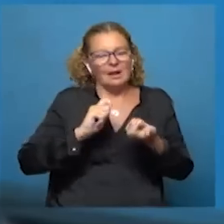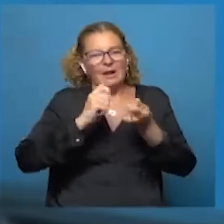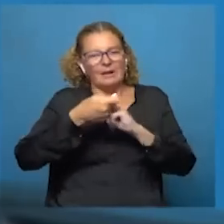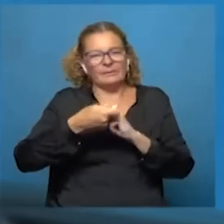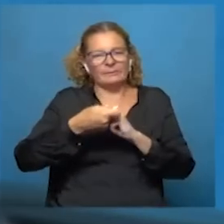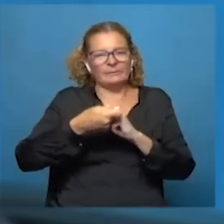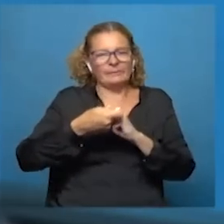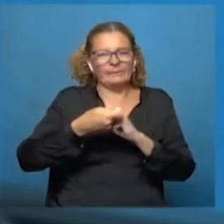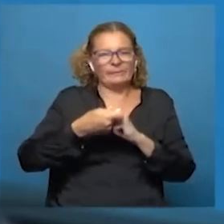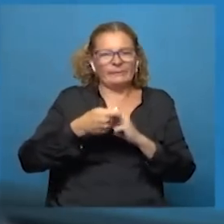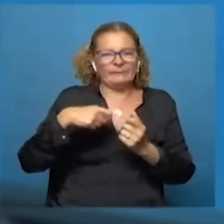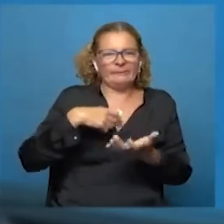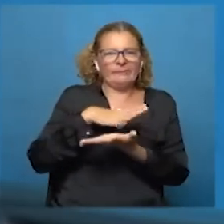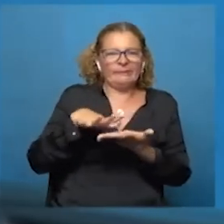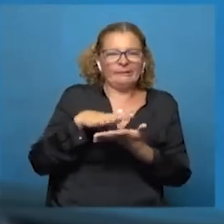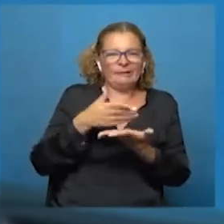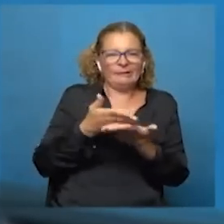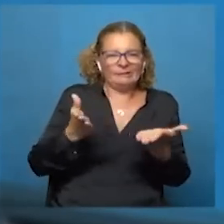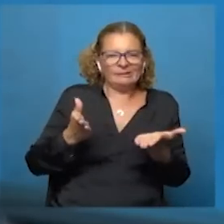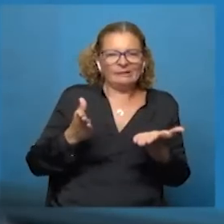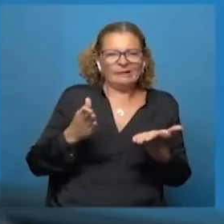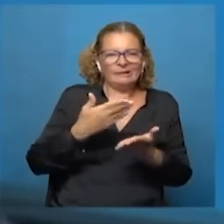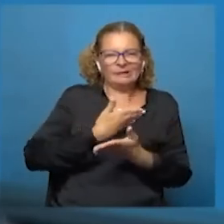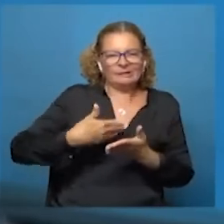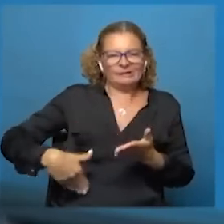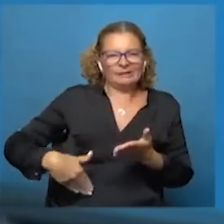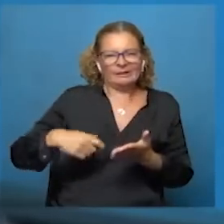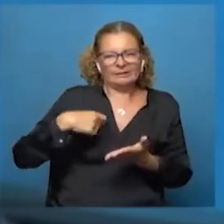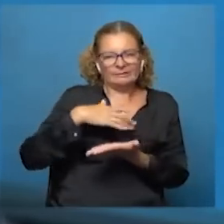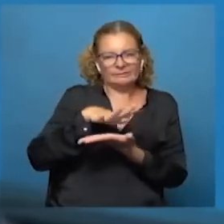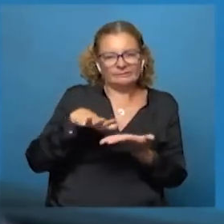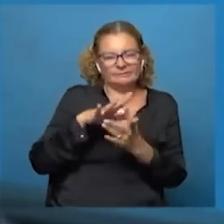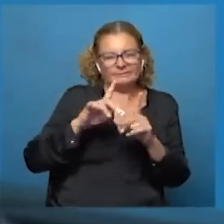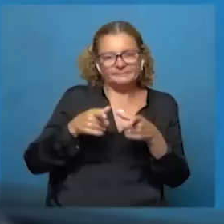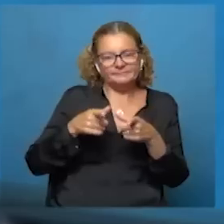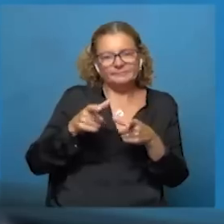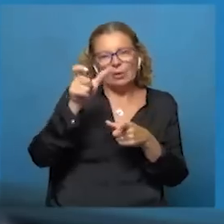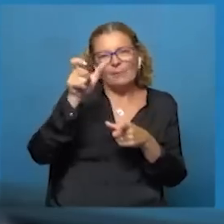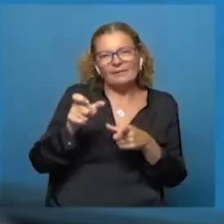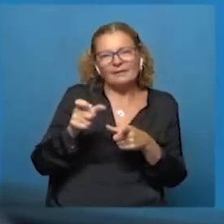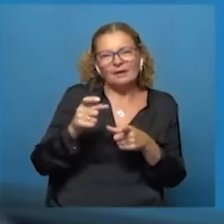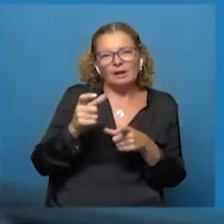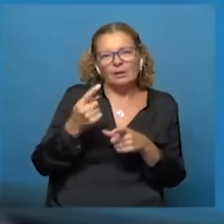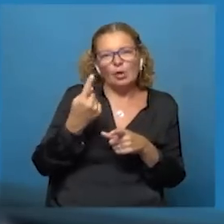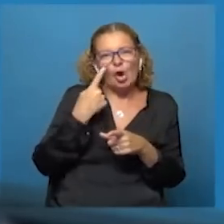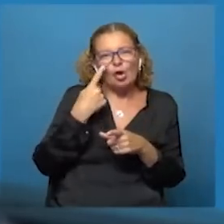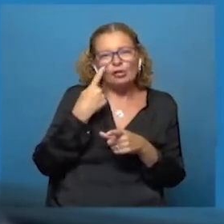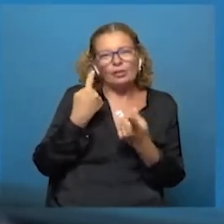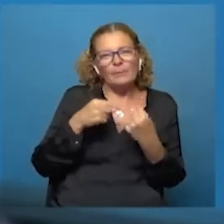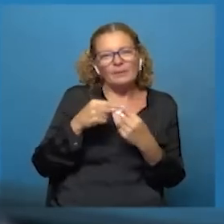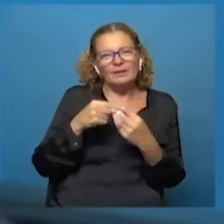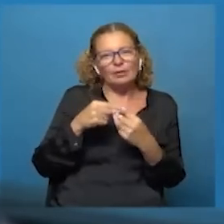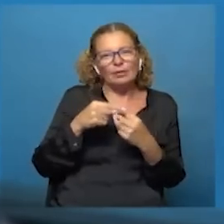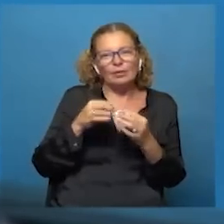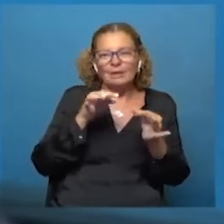una determinada situación que se está dando a nivel este gobierno a nivel sociedad con gente que uno conoce pero que los